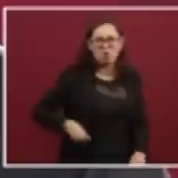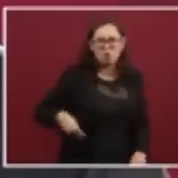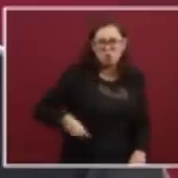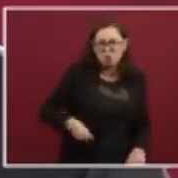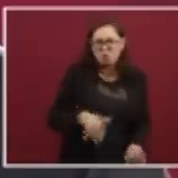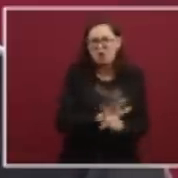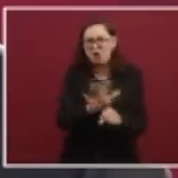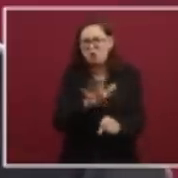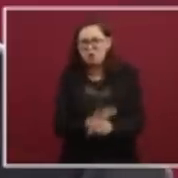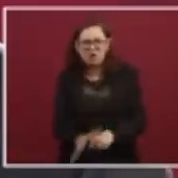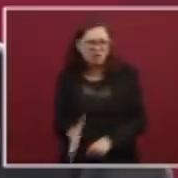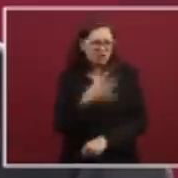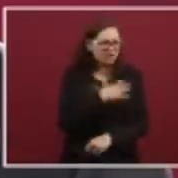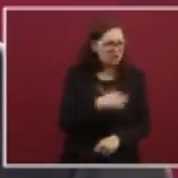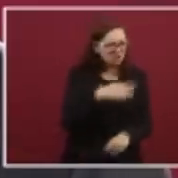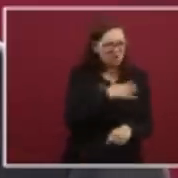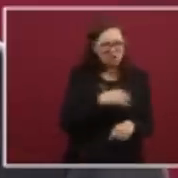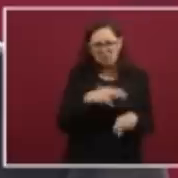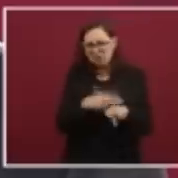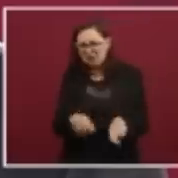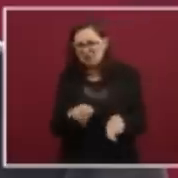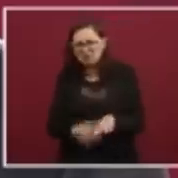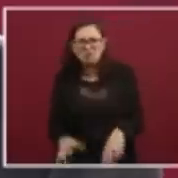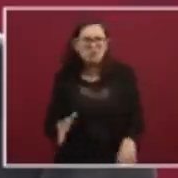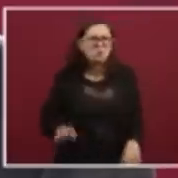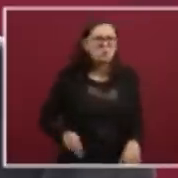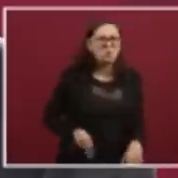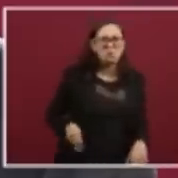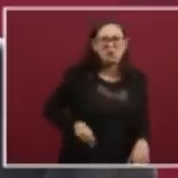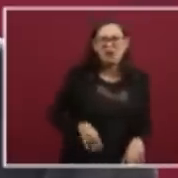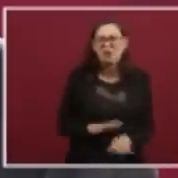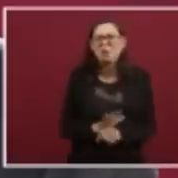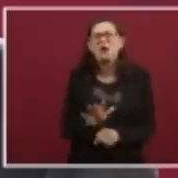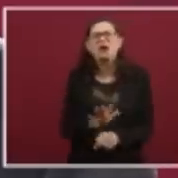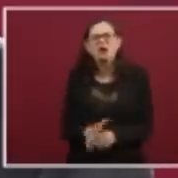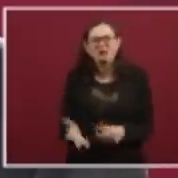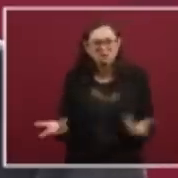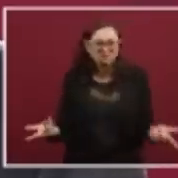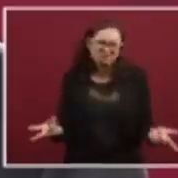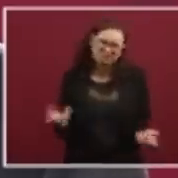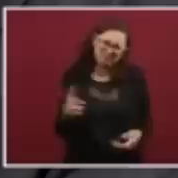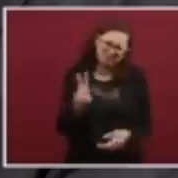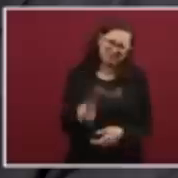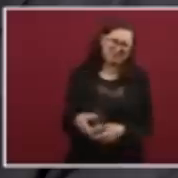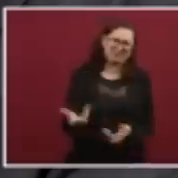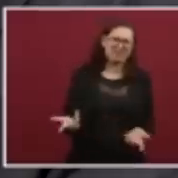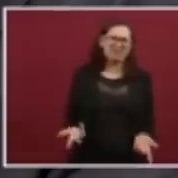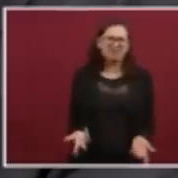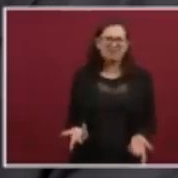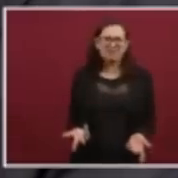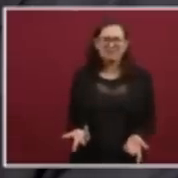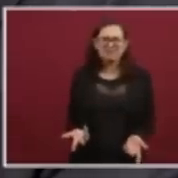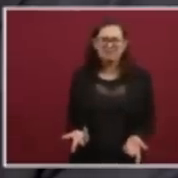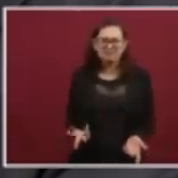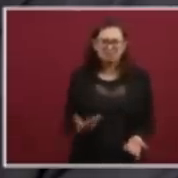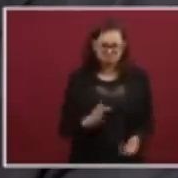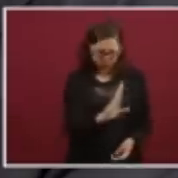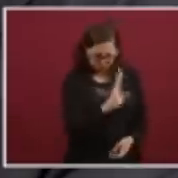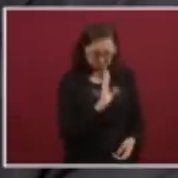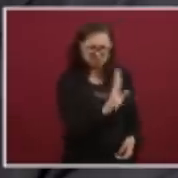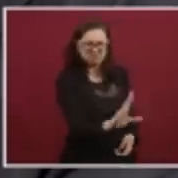nuestros hijos, nuestros nietos, la verdad, o sea, que sea con